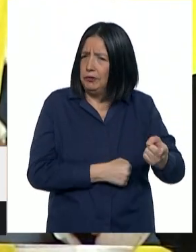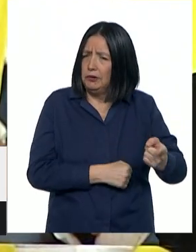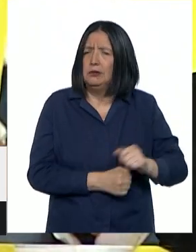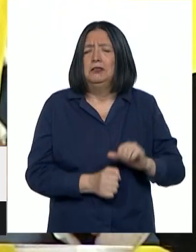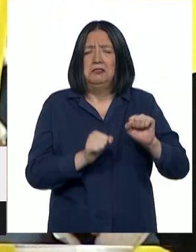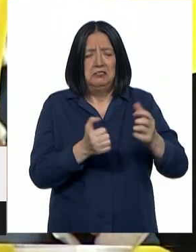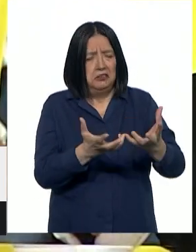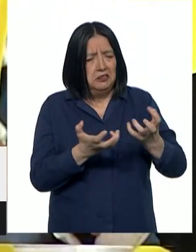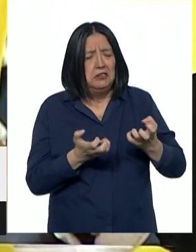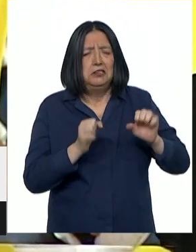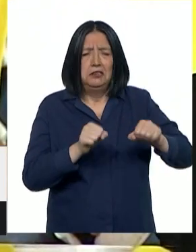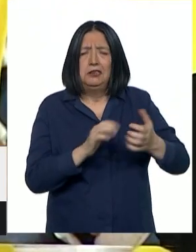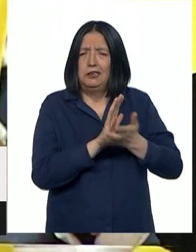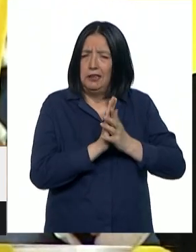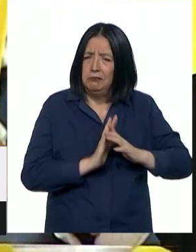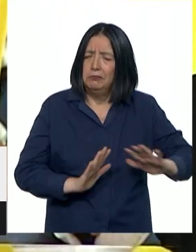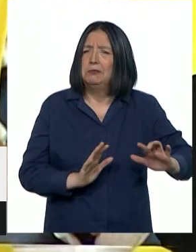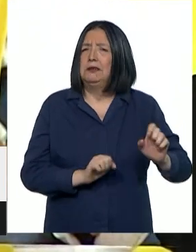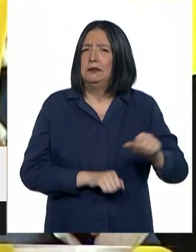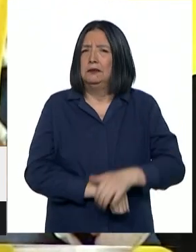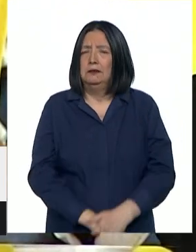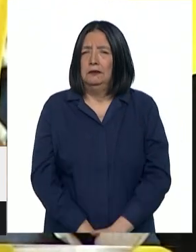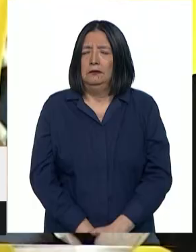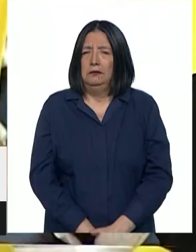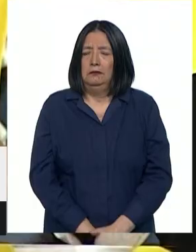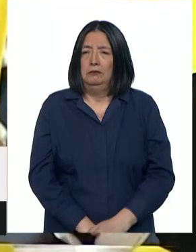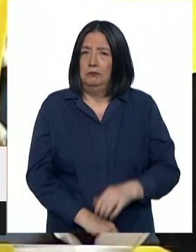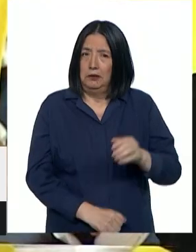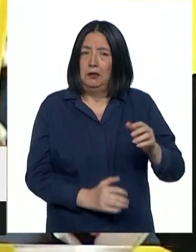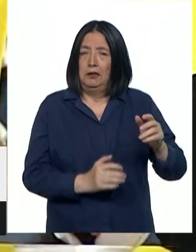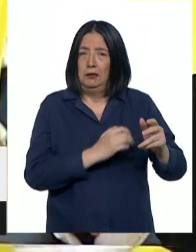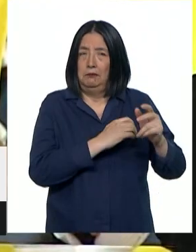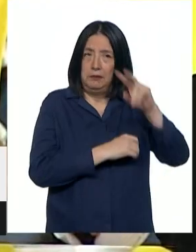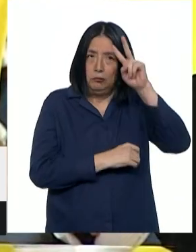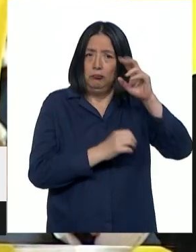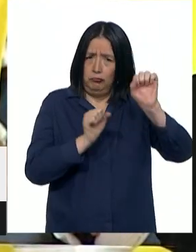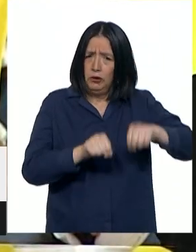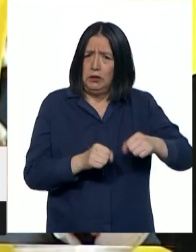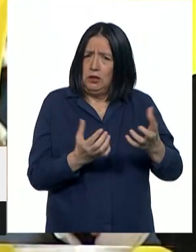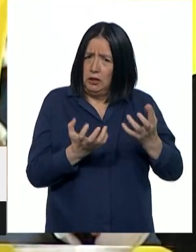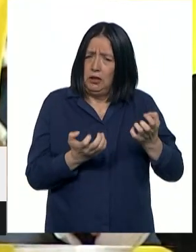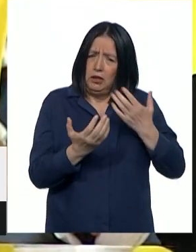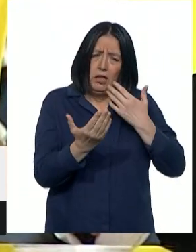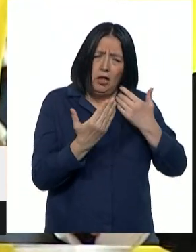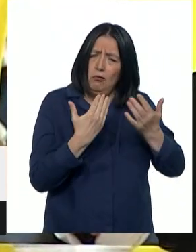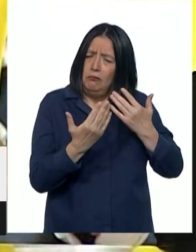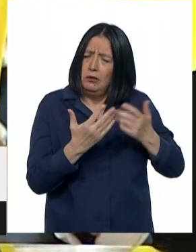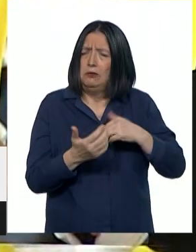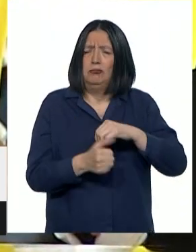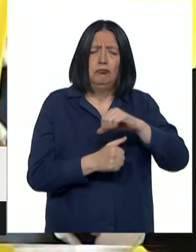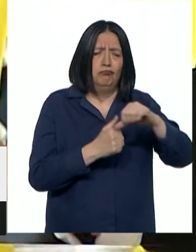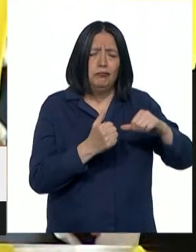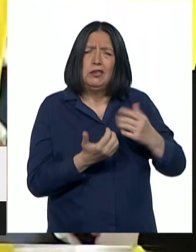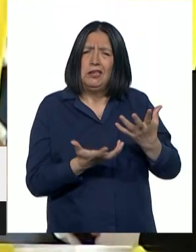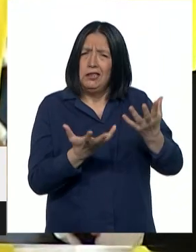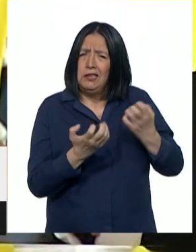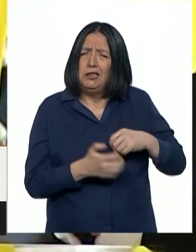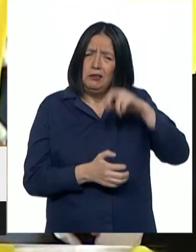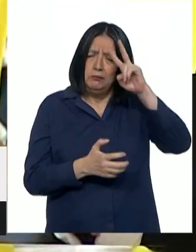que quiere la paz, que quiere el diálogo, que quiere la unidad de